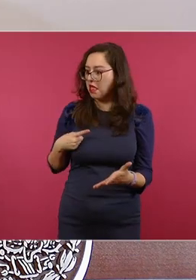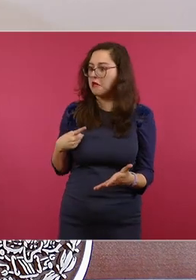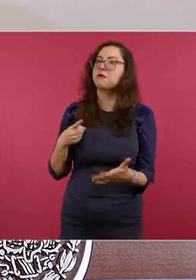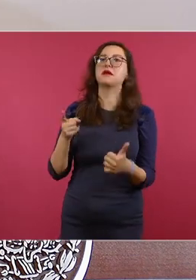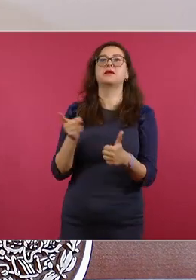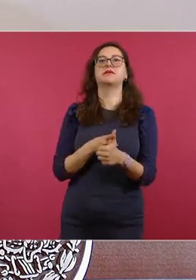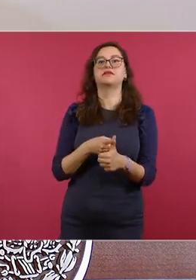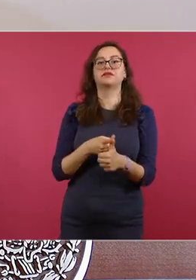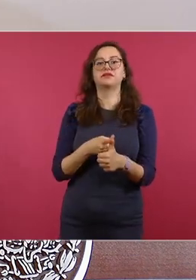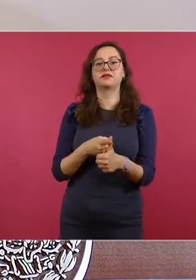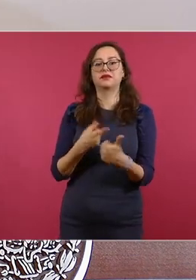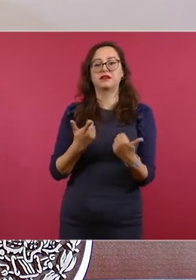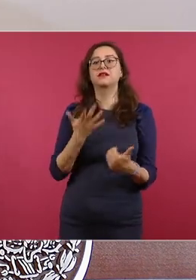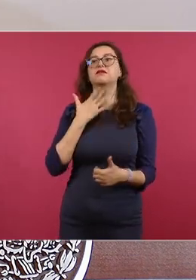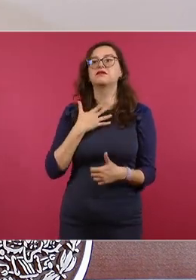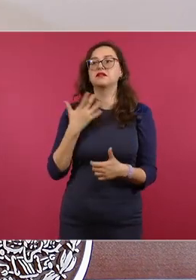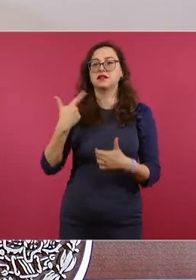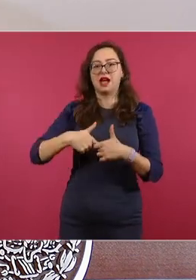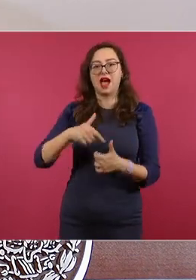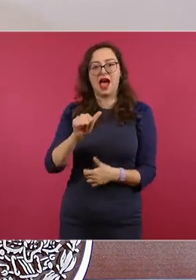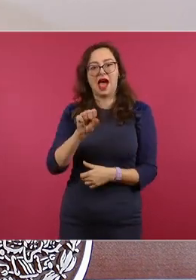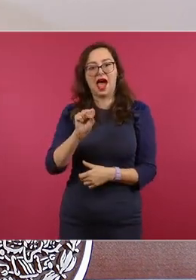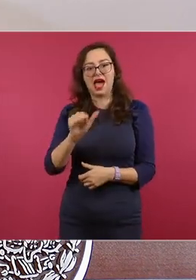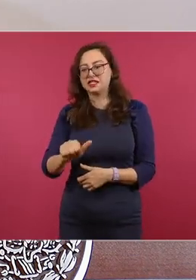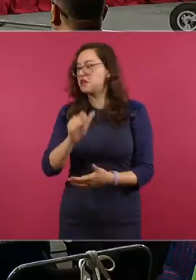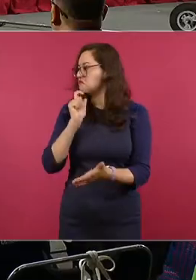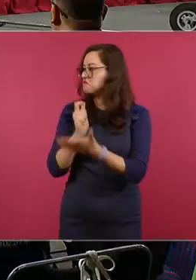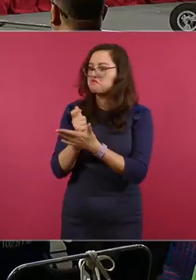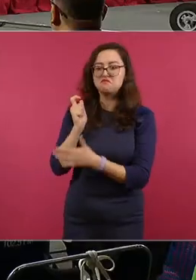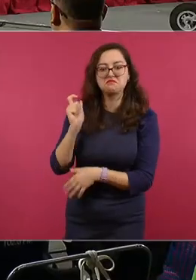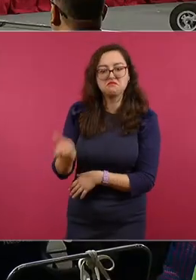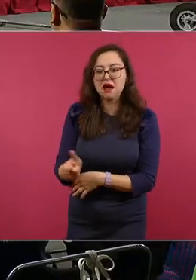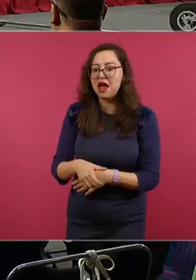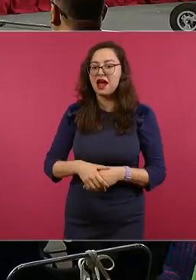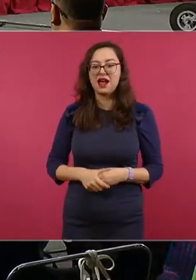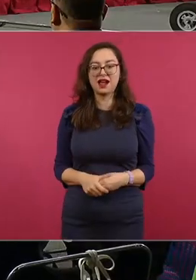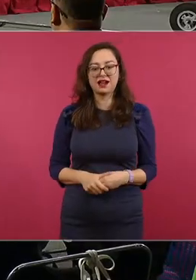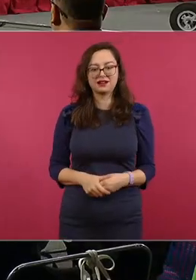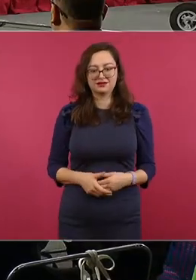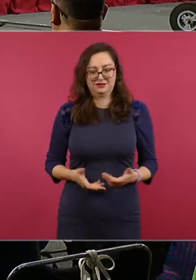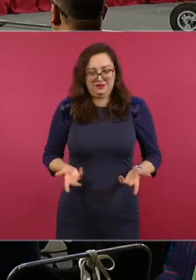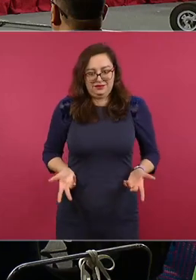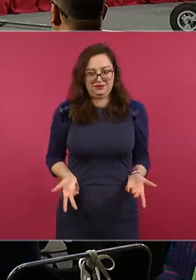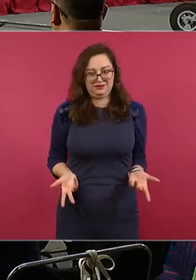veces, se negaron a pagar, los dueños no viven